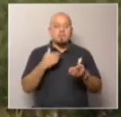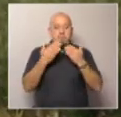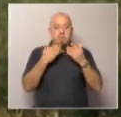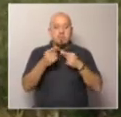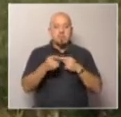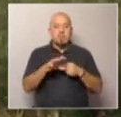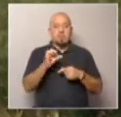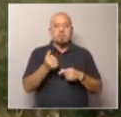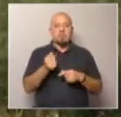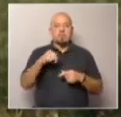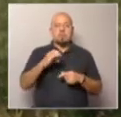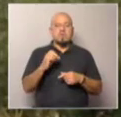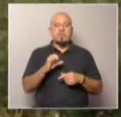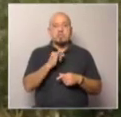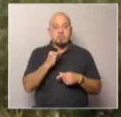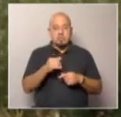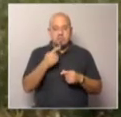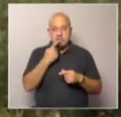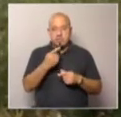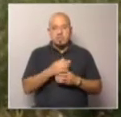Andrés Sánchez, uno de los referentes de esta iniciativa.